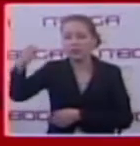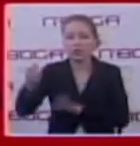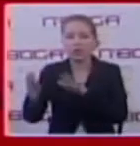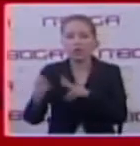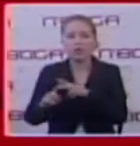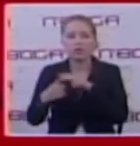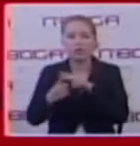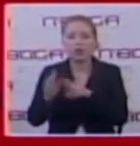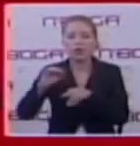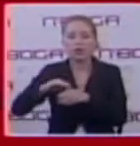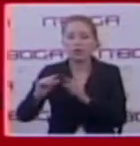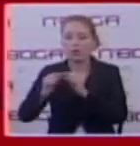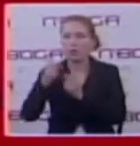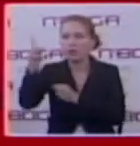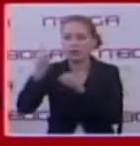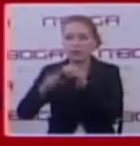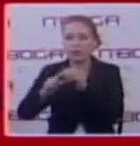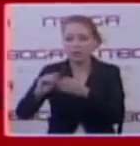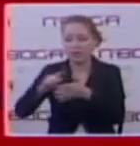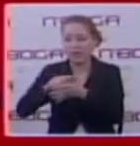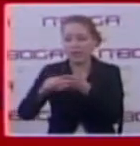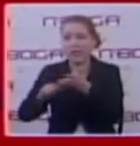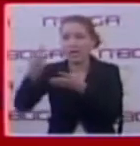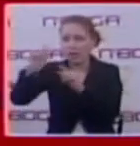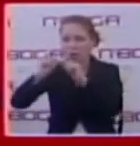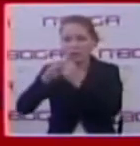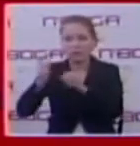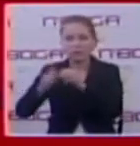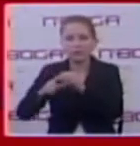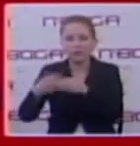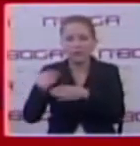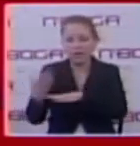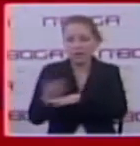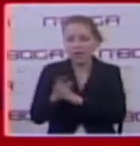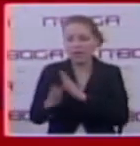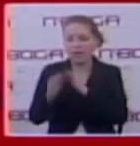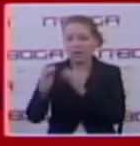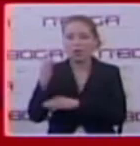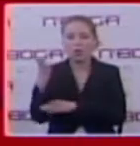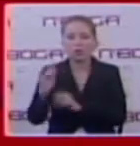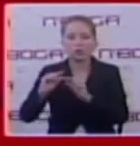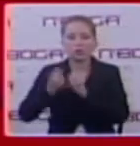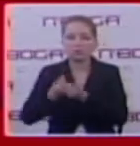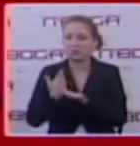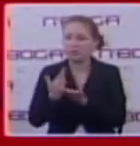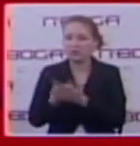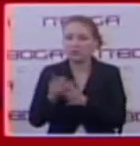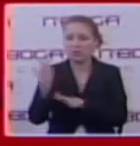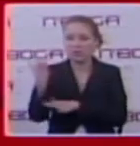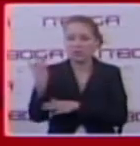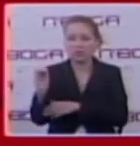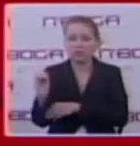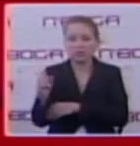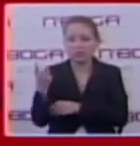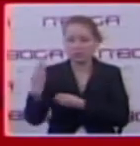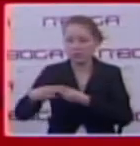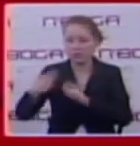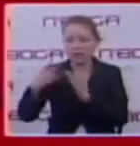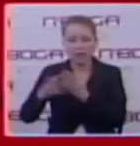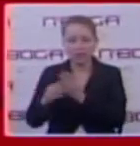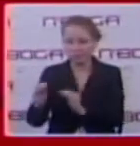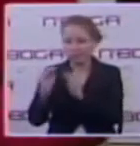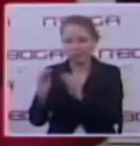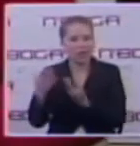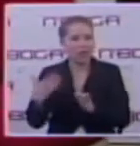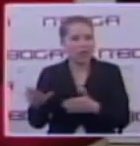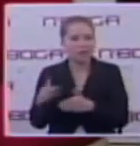a iniciar un nuevo grupo en Quito. Este sería el quinto grupo en Quito. En Quito ya hemos capacitado 4 grupos, tenemos más o menos 70 emprendedores